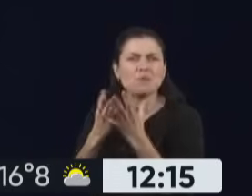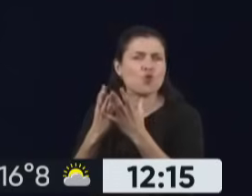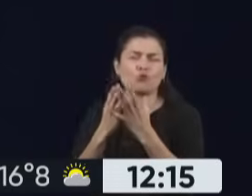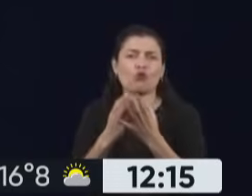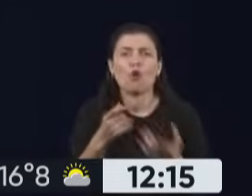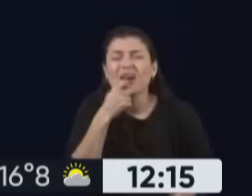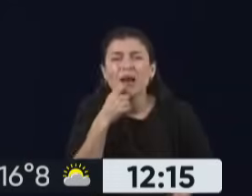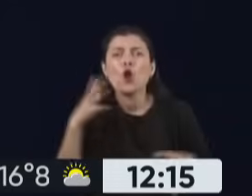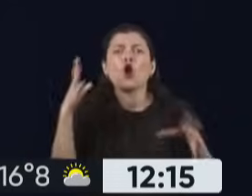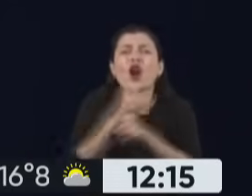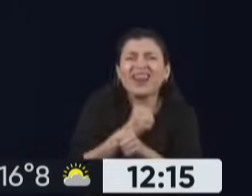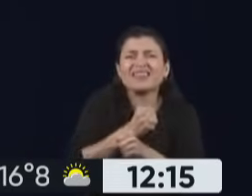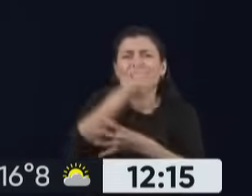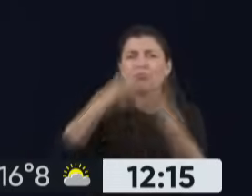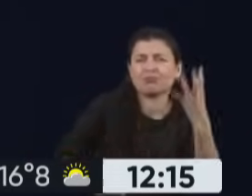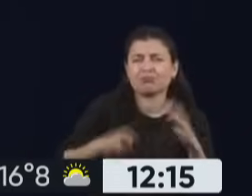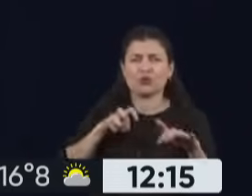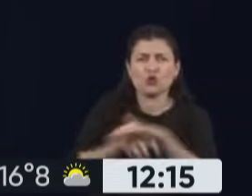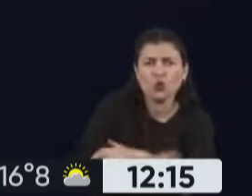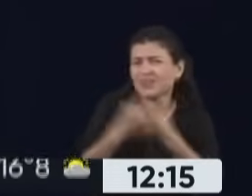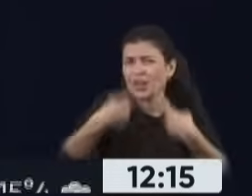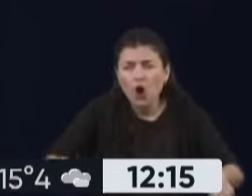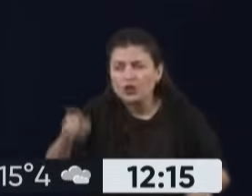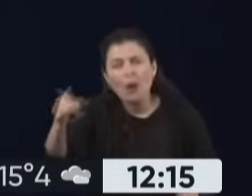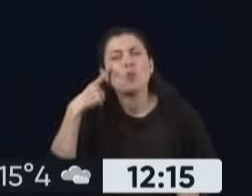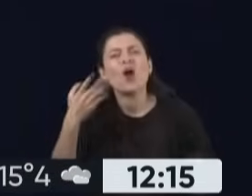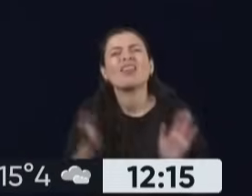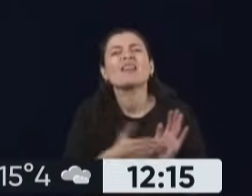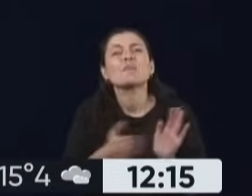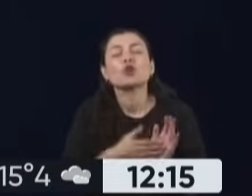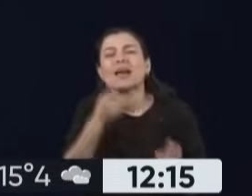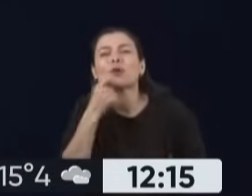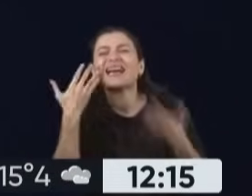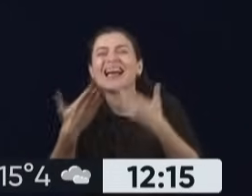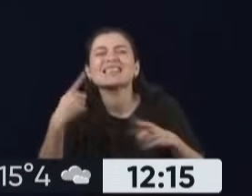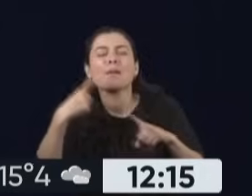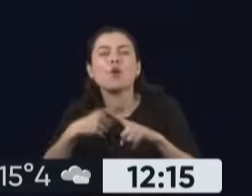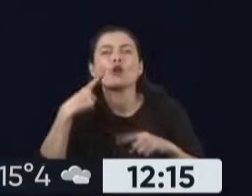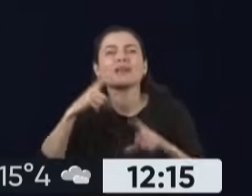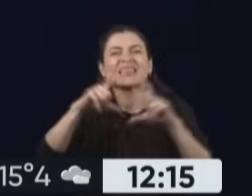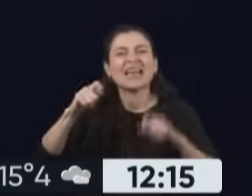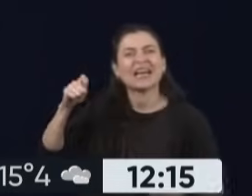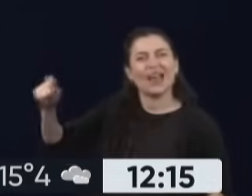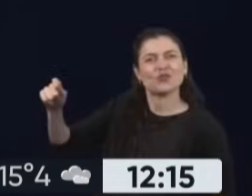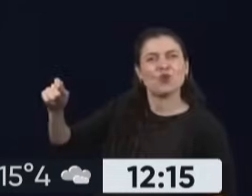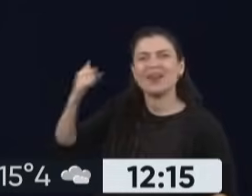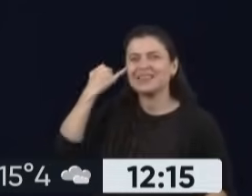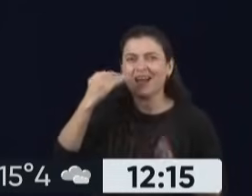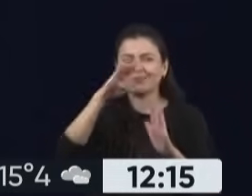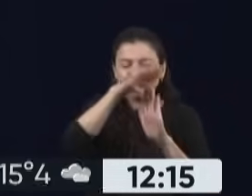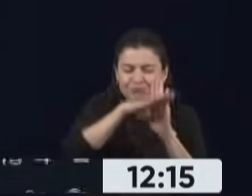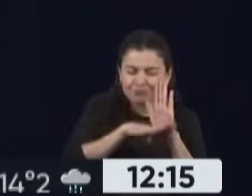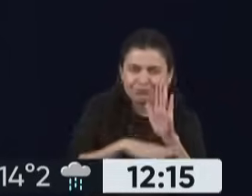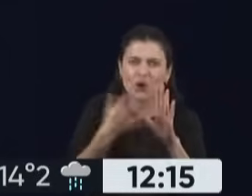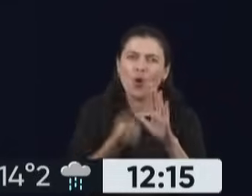SUBE. O consumos de electricidad o consumos de cualquiera de los otros